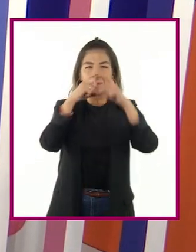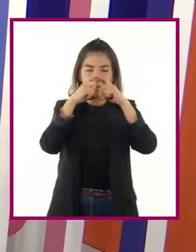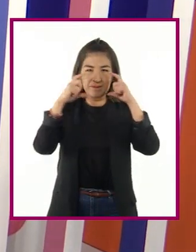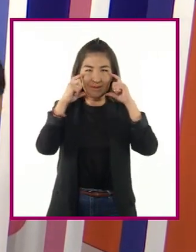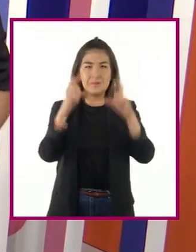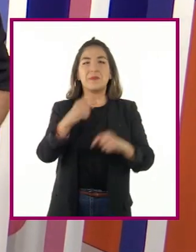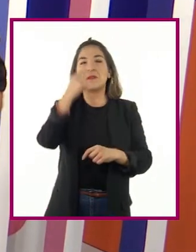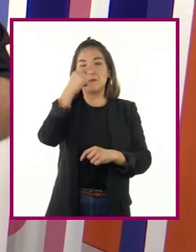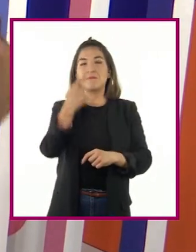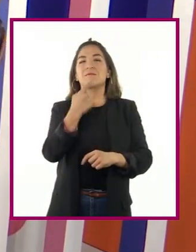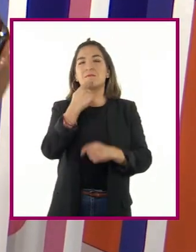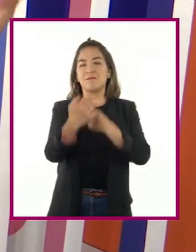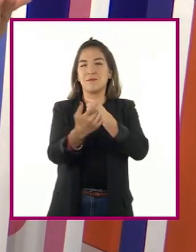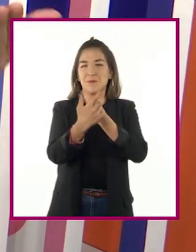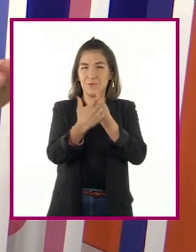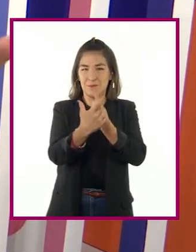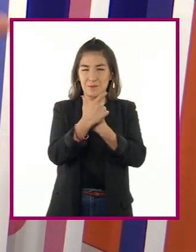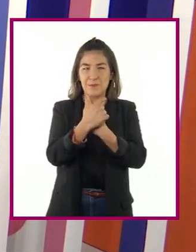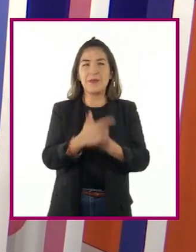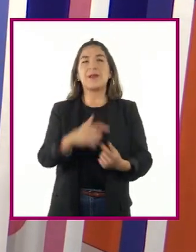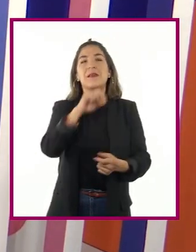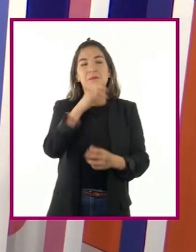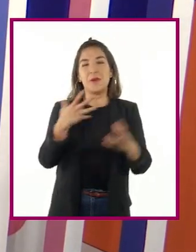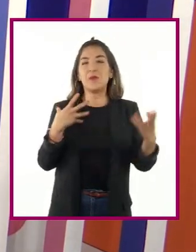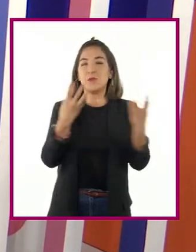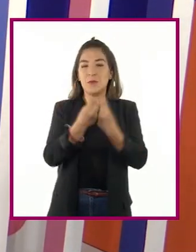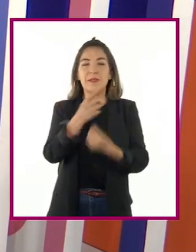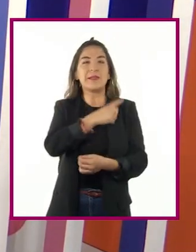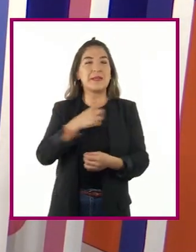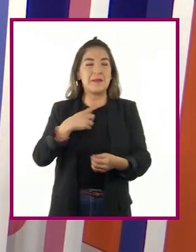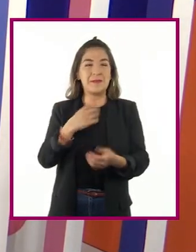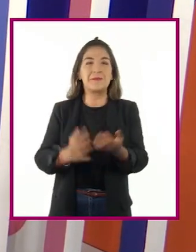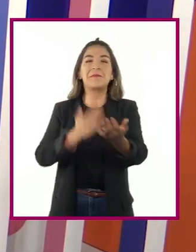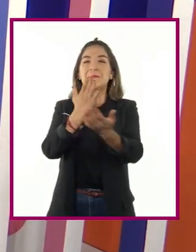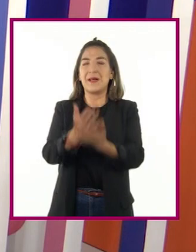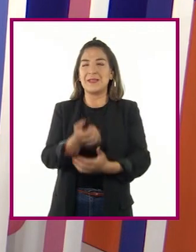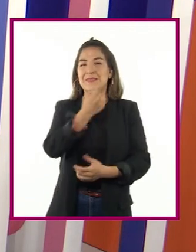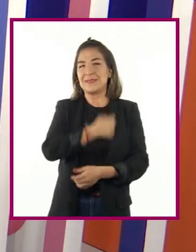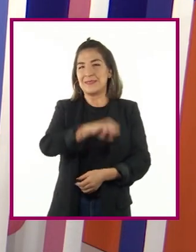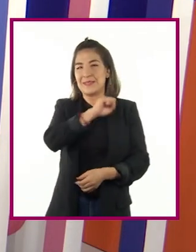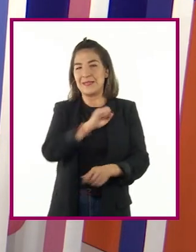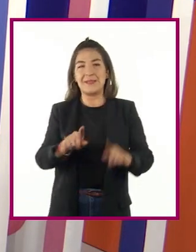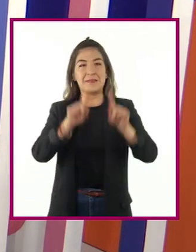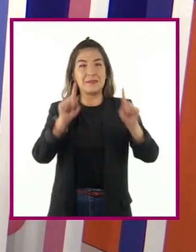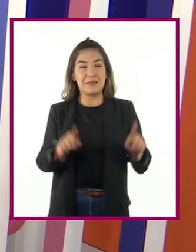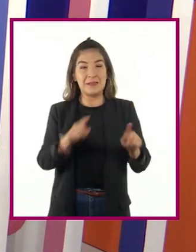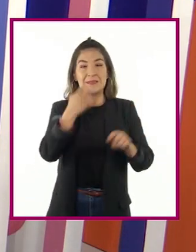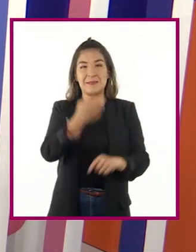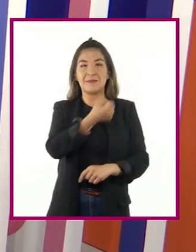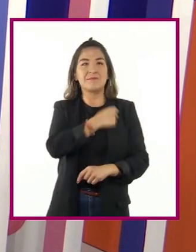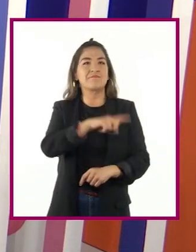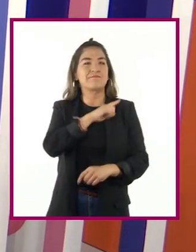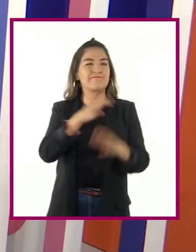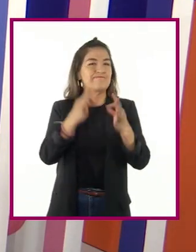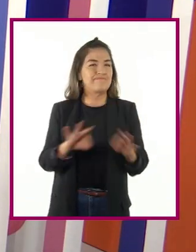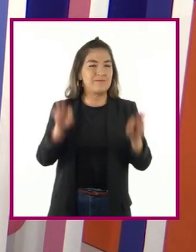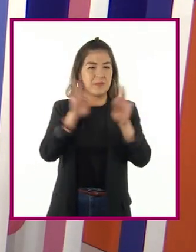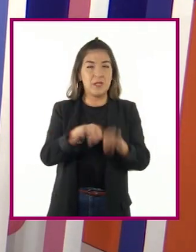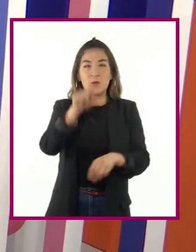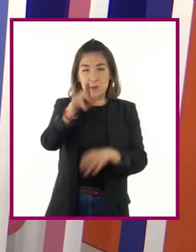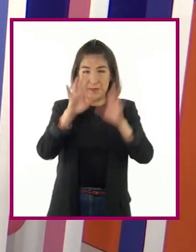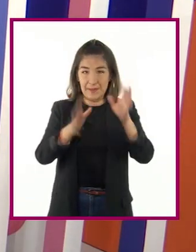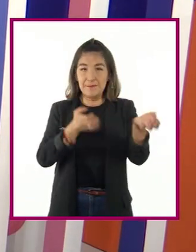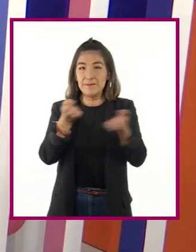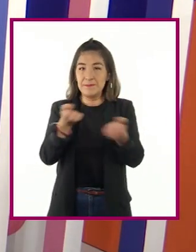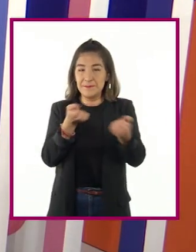forma que cubra nariz y boca. Y aunque juntos, guardar y pedir la sana distancia. La salud es lo primero. Además, ¿ya hicieron algo de